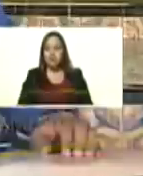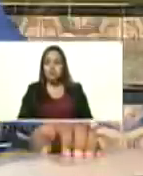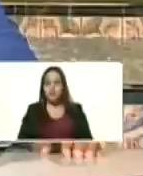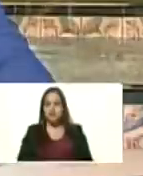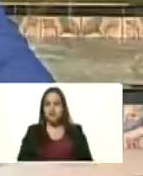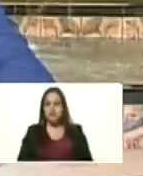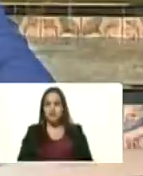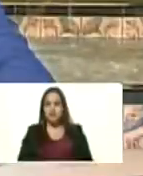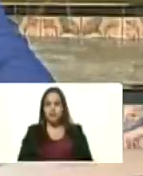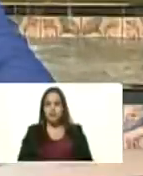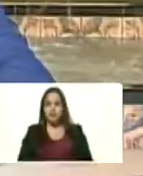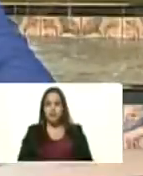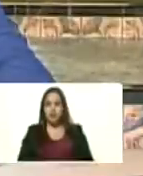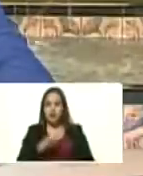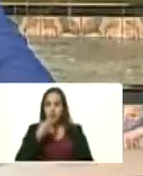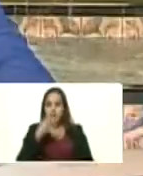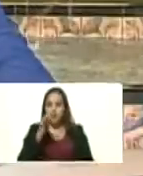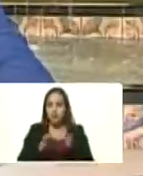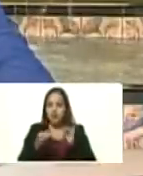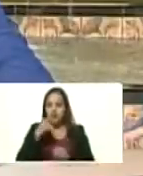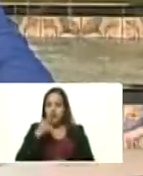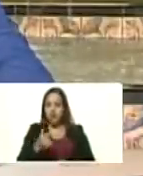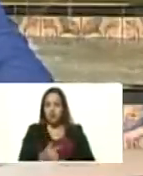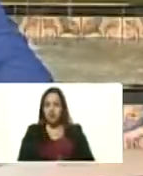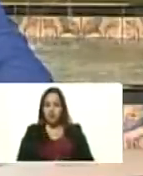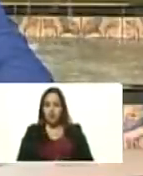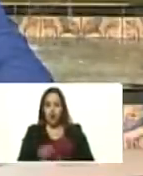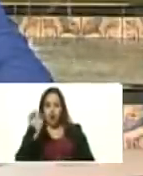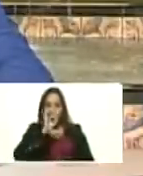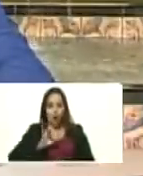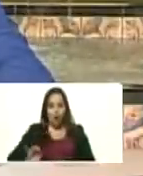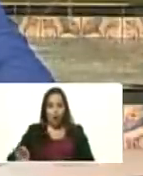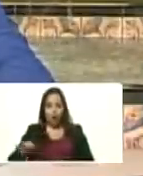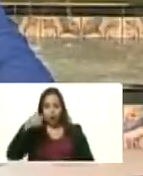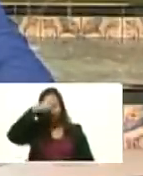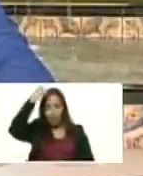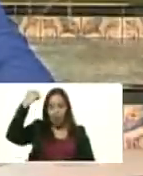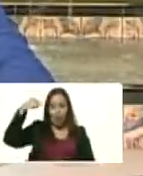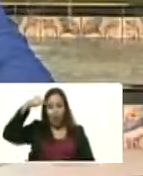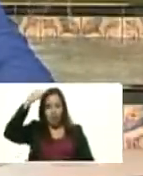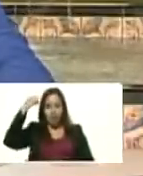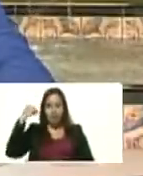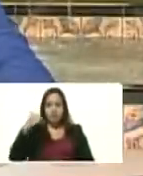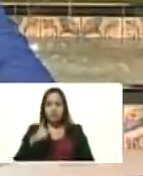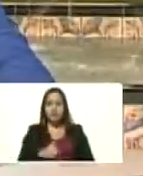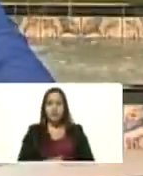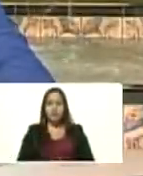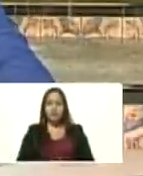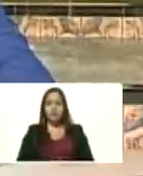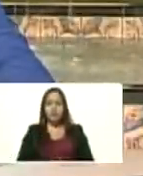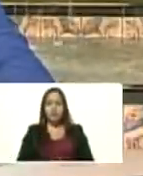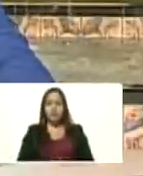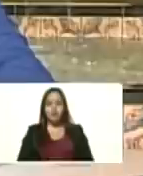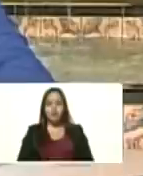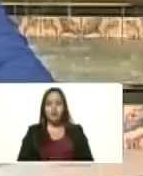señal de buena suerte un cigarro volando en la cabeza de uno ah